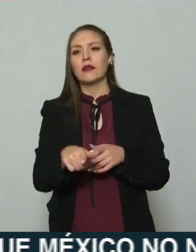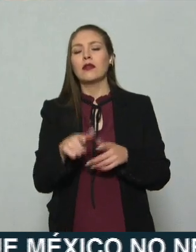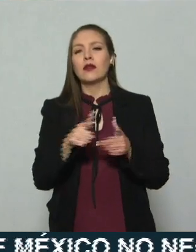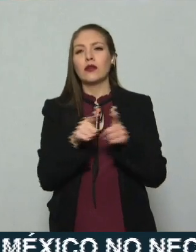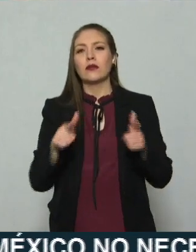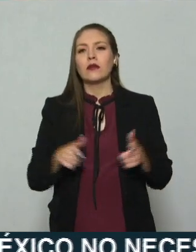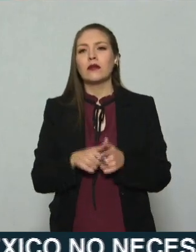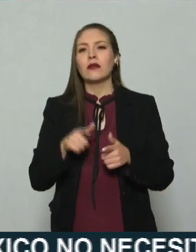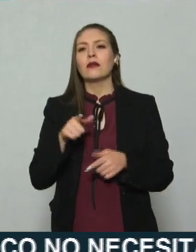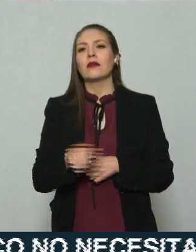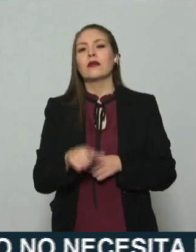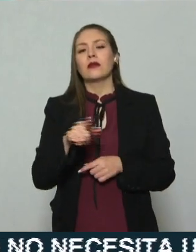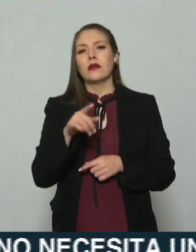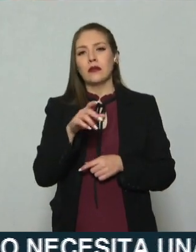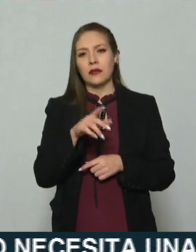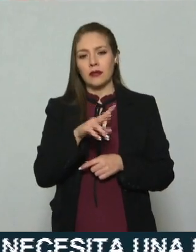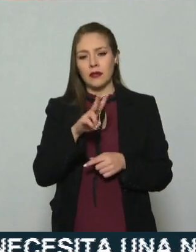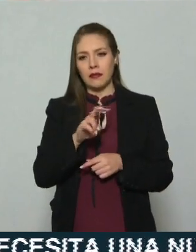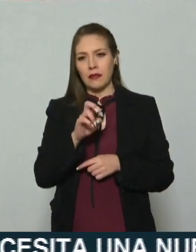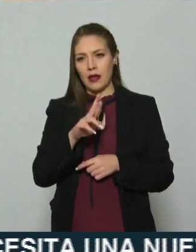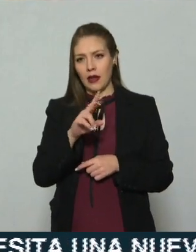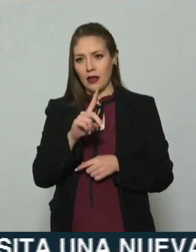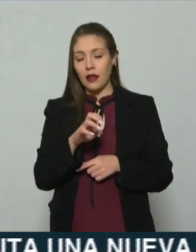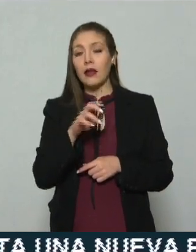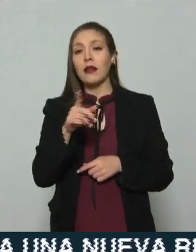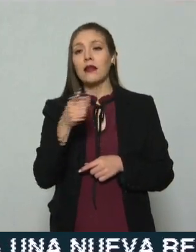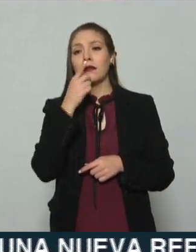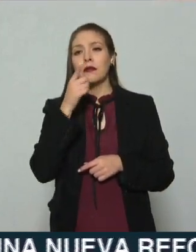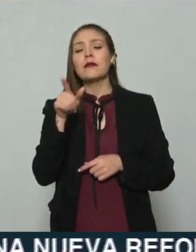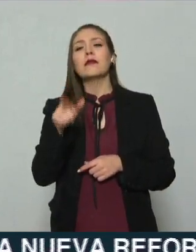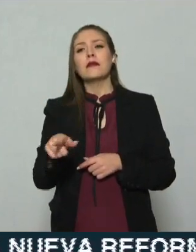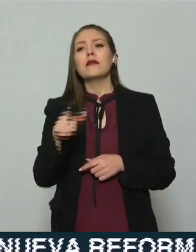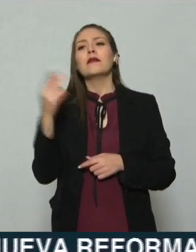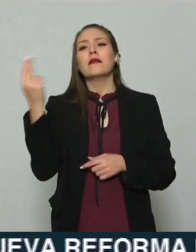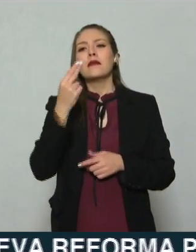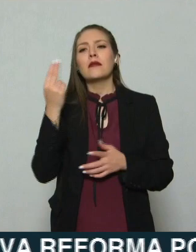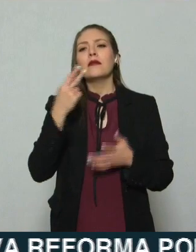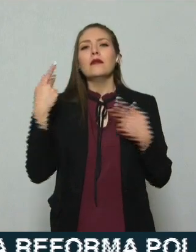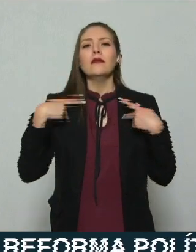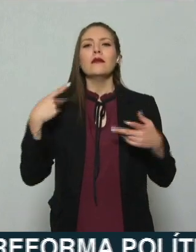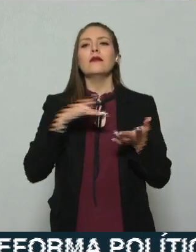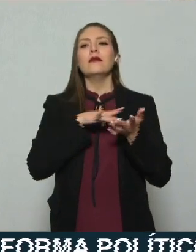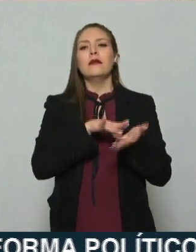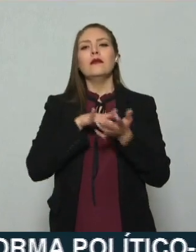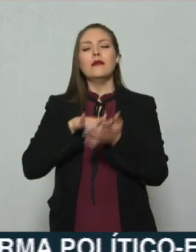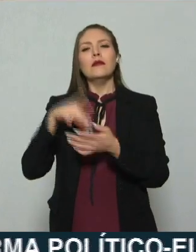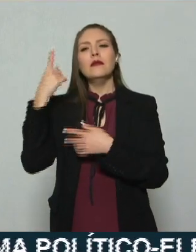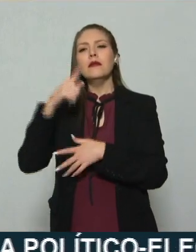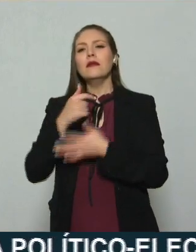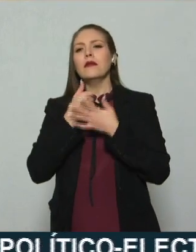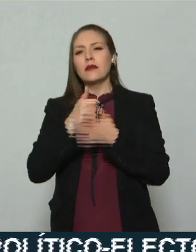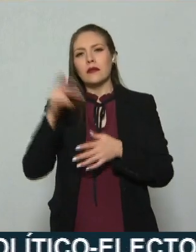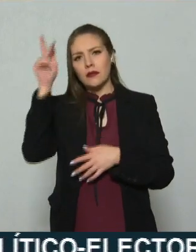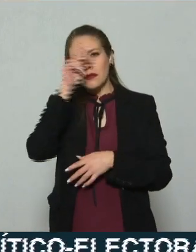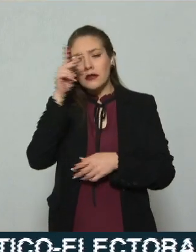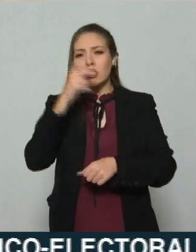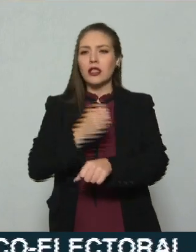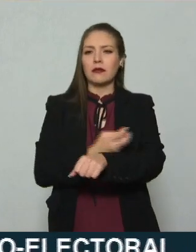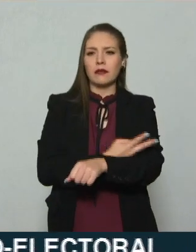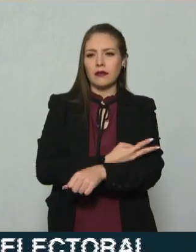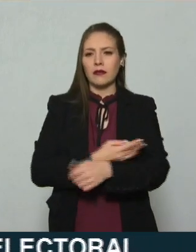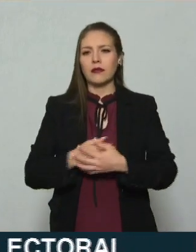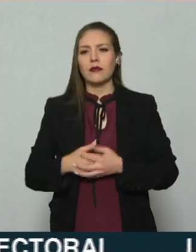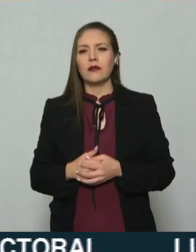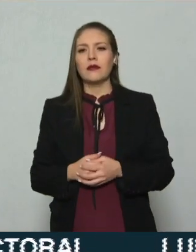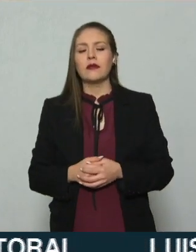es necesario que los menores cuenten con personal capacitado que les apoye en su desarrollo psicoemocional. Se solicite a la